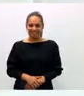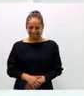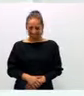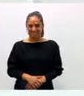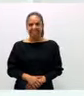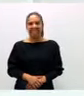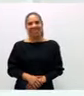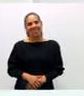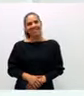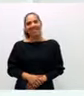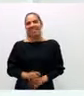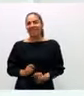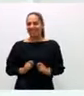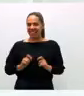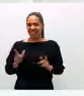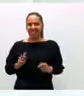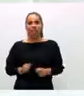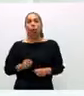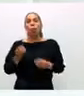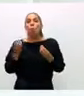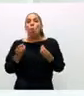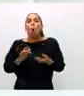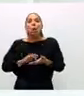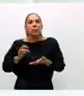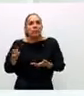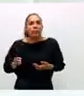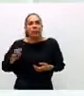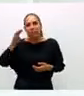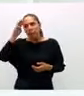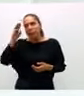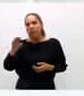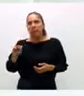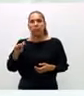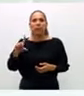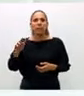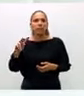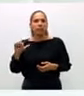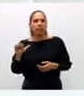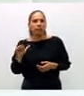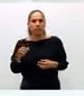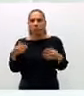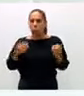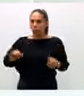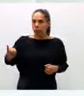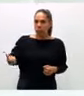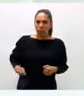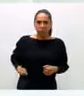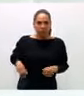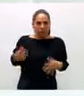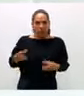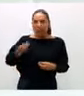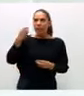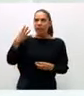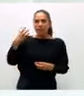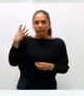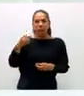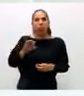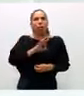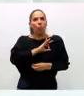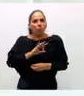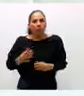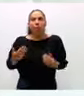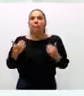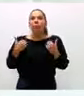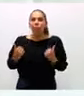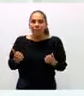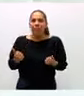Muchas gracias, maestra Silvia, por tan interesante conferencia, en la que fuimos capaces de entender que los conflictos son naturales y